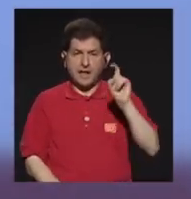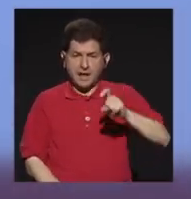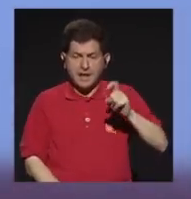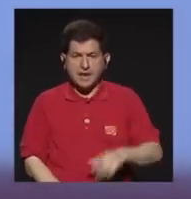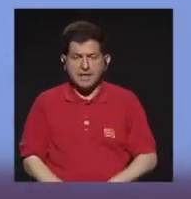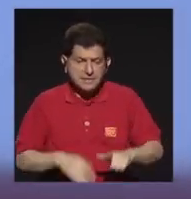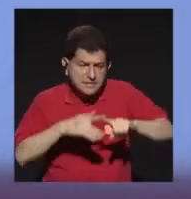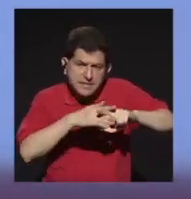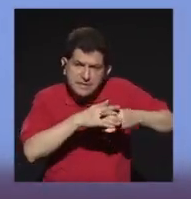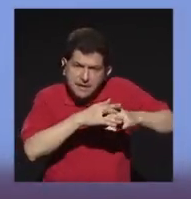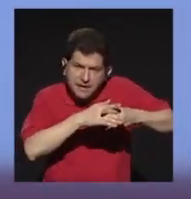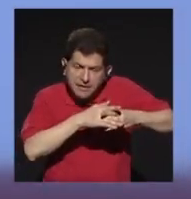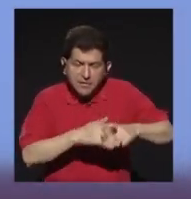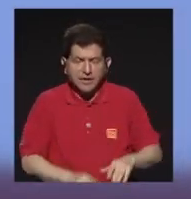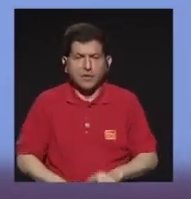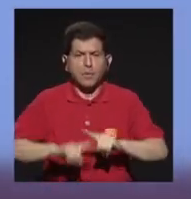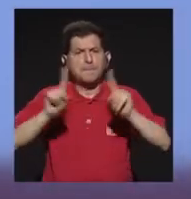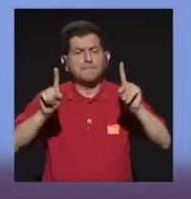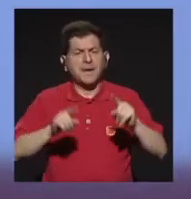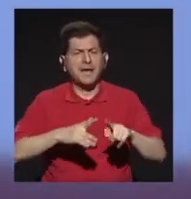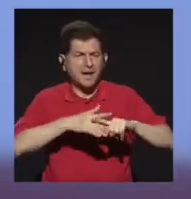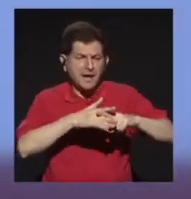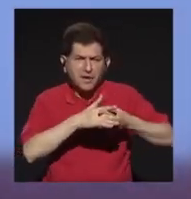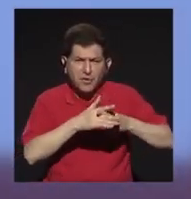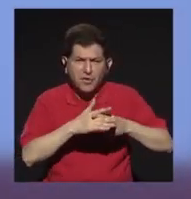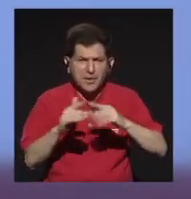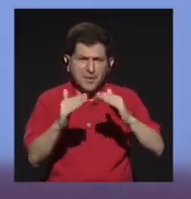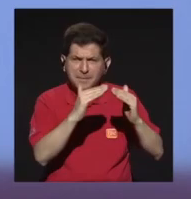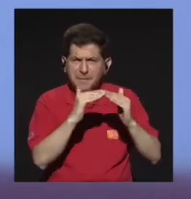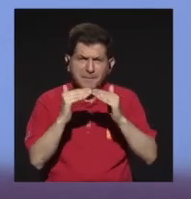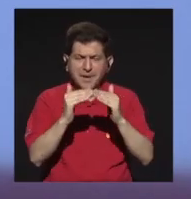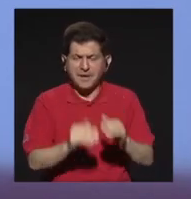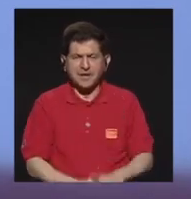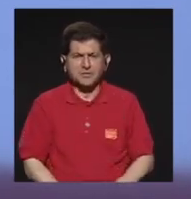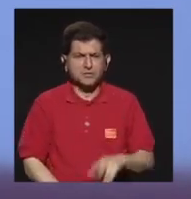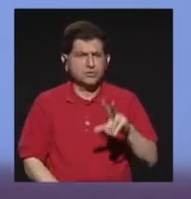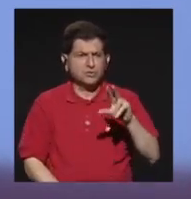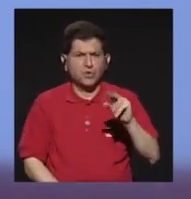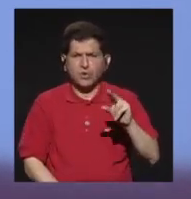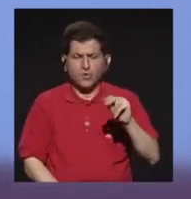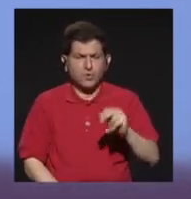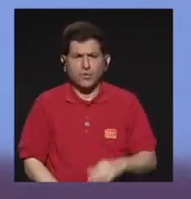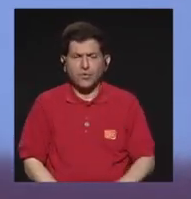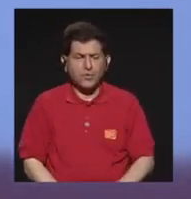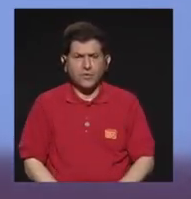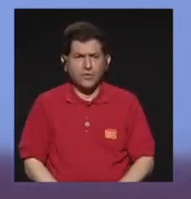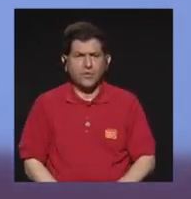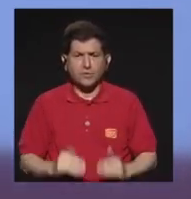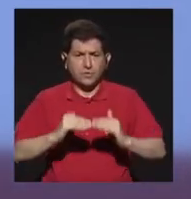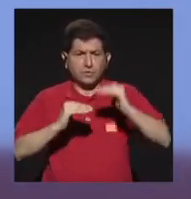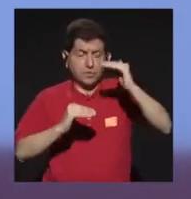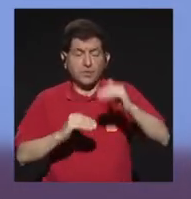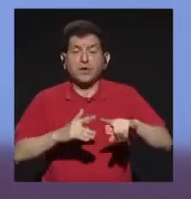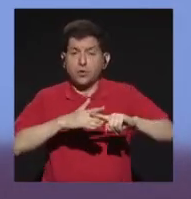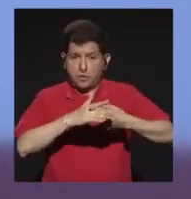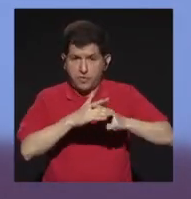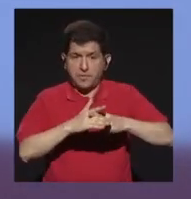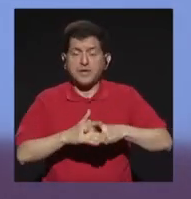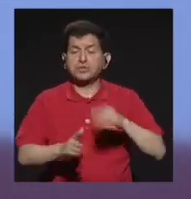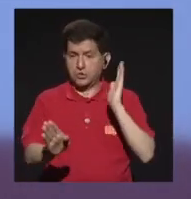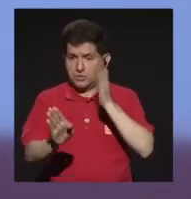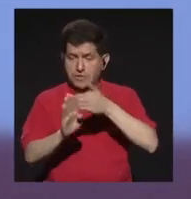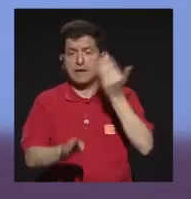sin embargo la reparación que se hace a la comunidad no debe ser mayor que la reparación que se le hace a la